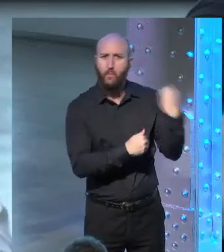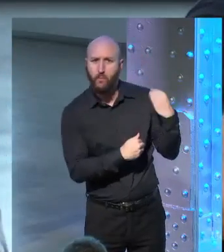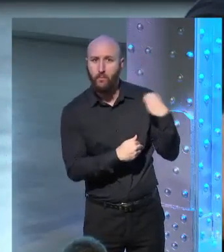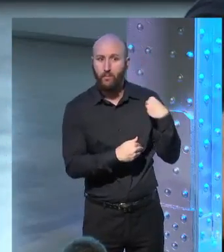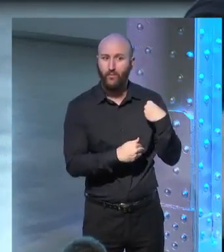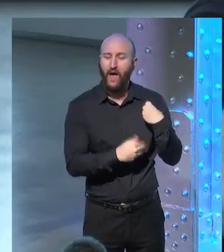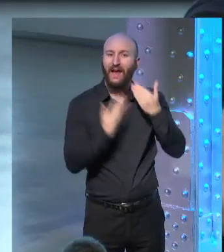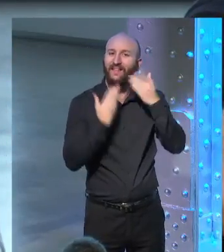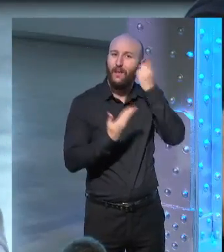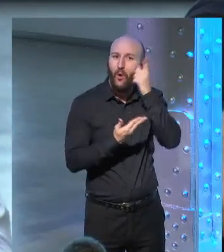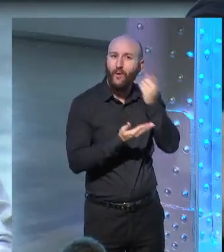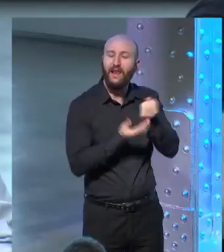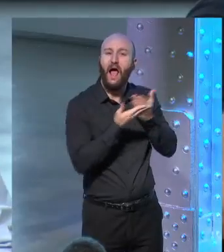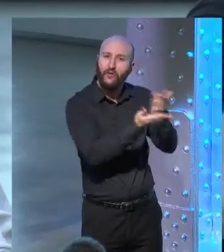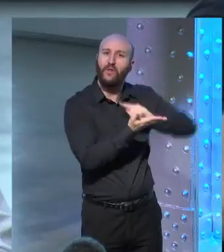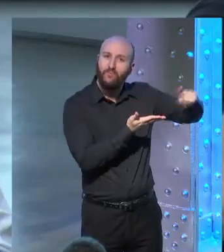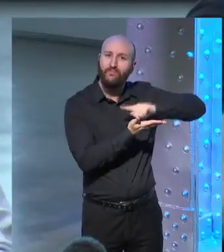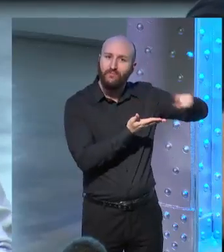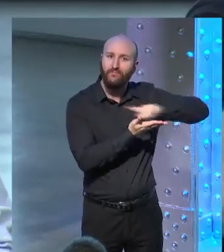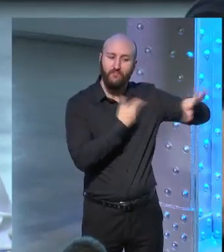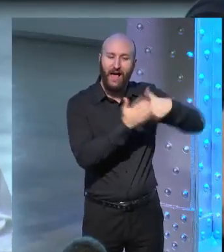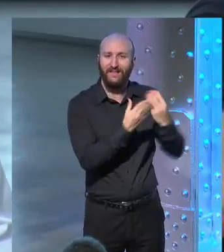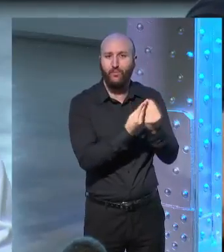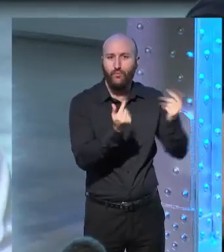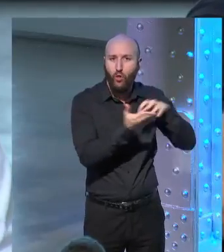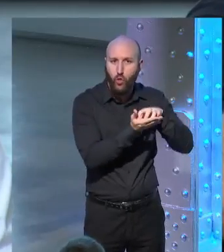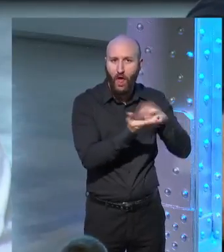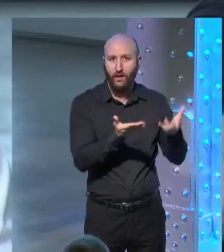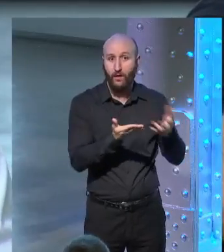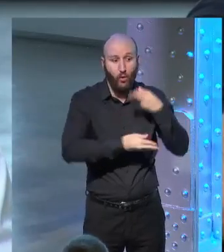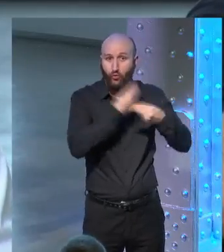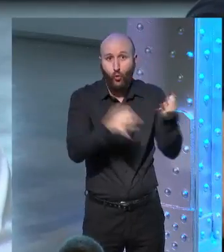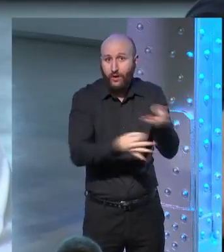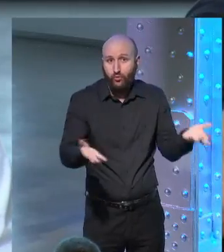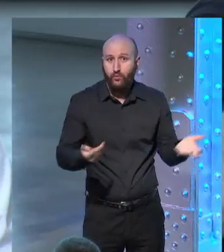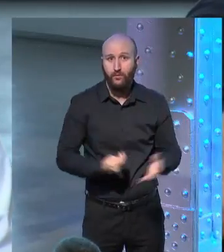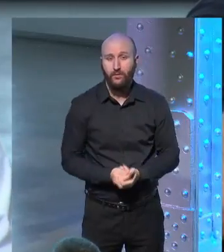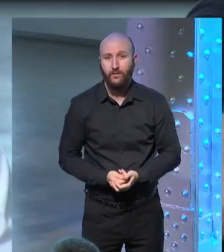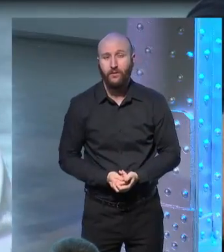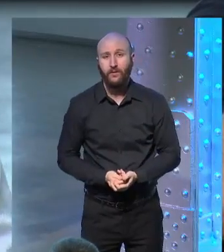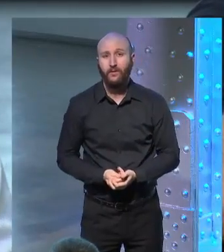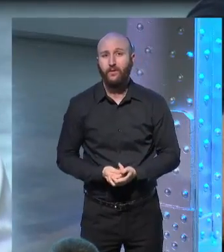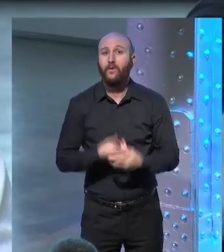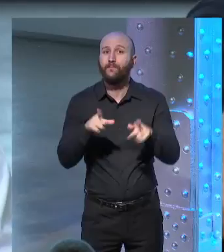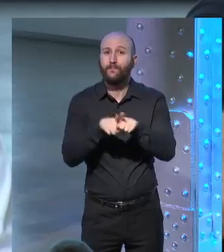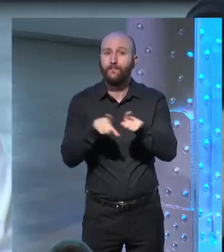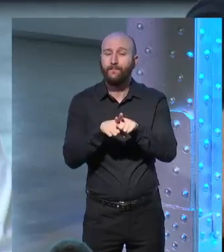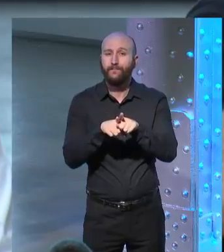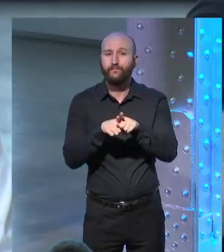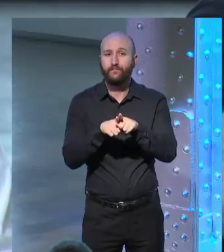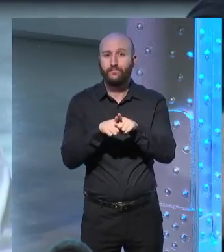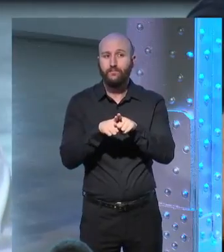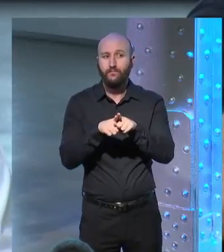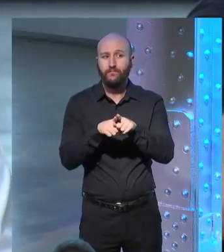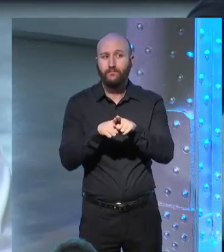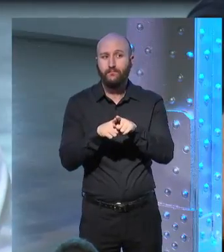interactuar con ella y ayudarse, y ha hecho un uso de ella totalmente correcto. Como estáis diciendo, obviamente